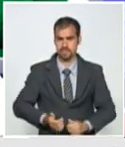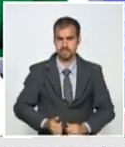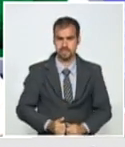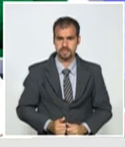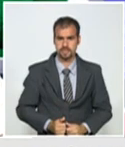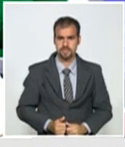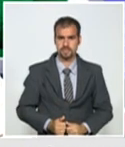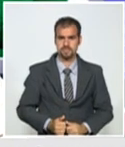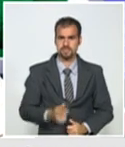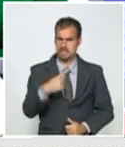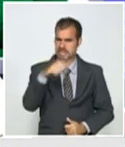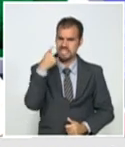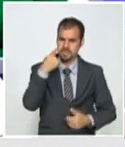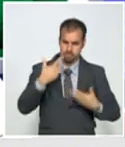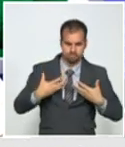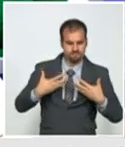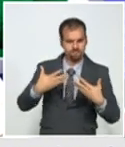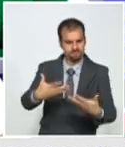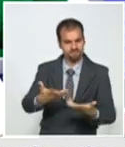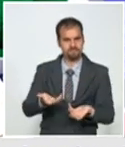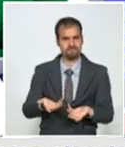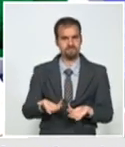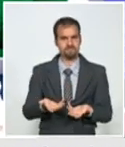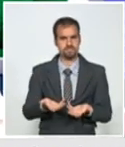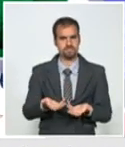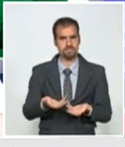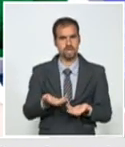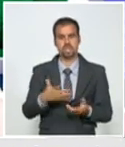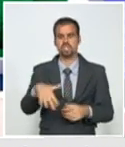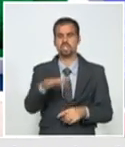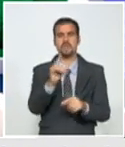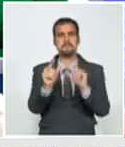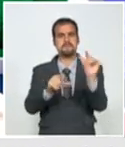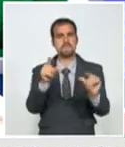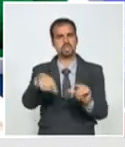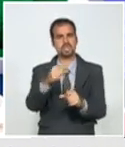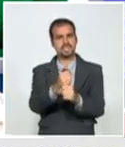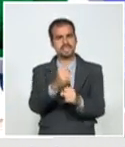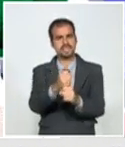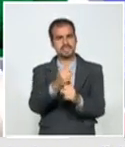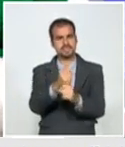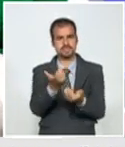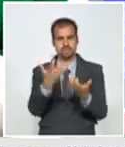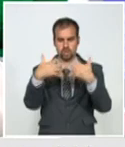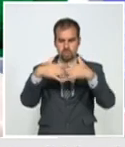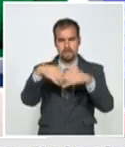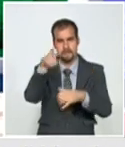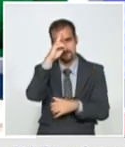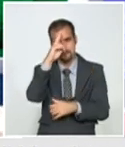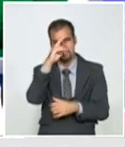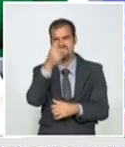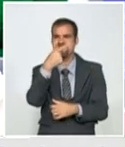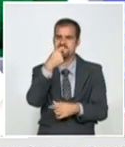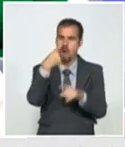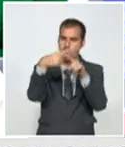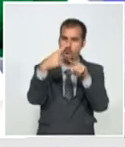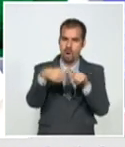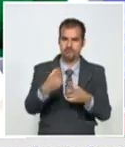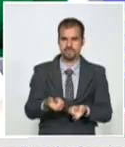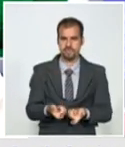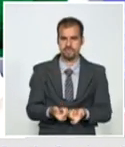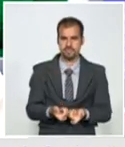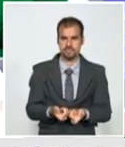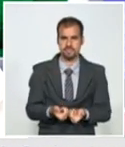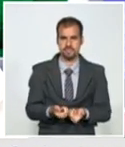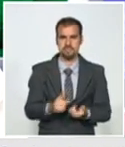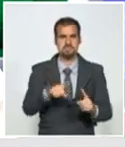entrega que tienen todos nuestros trabajadores, la industria médico-farmacéutica, pero también muchos